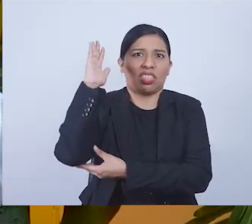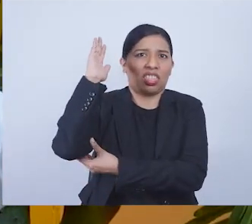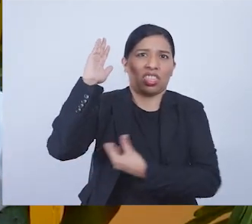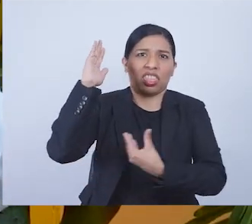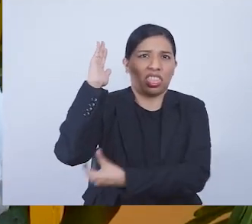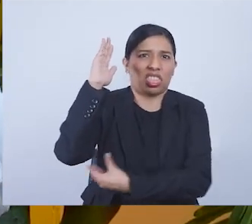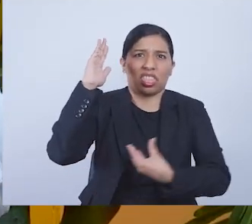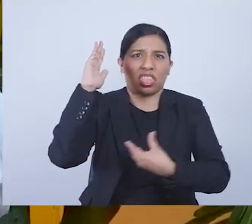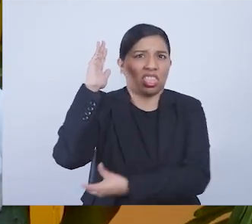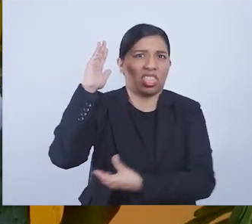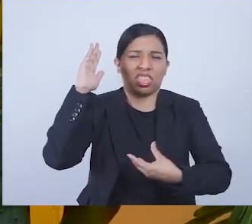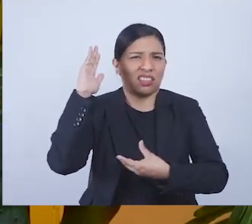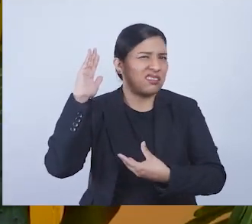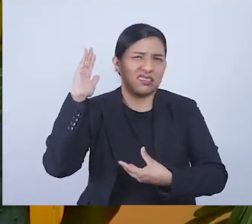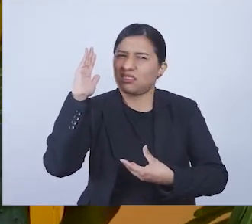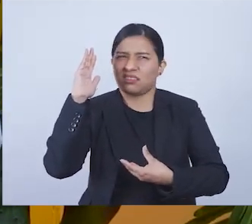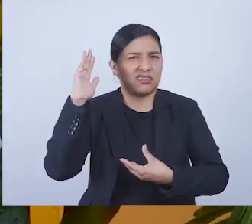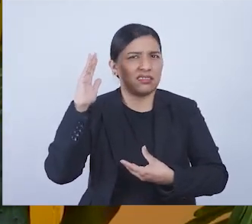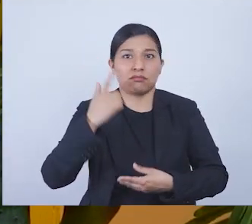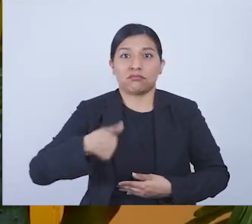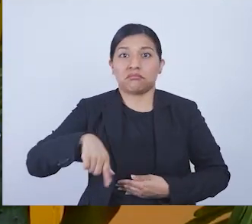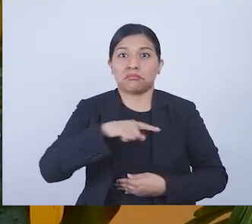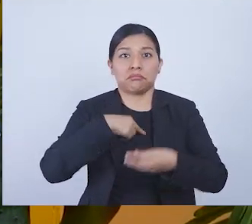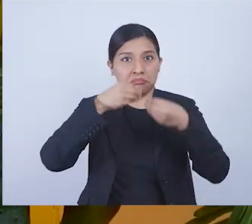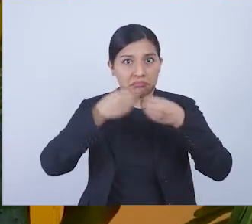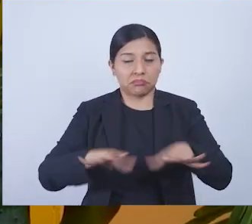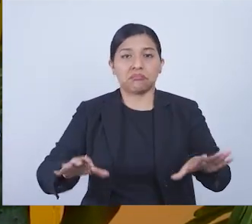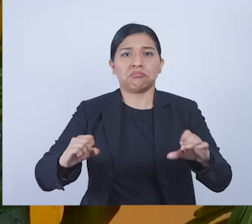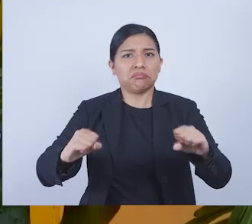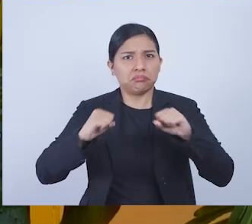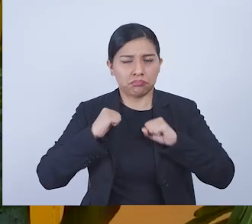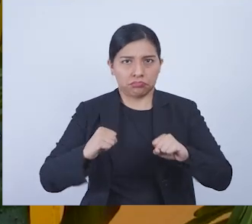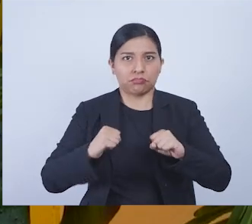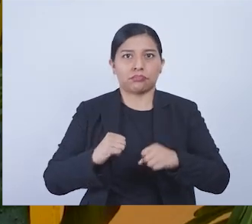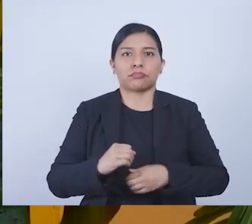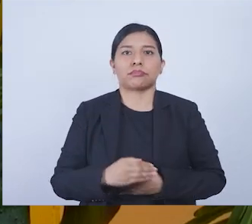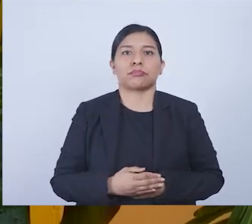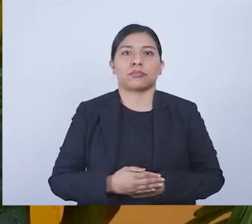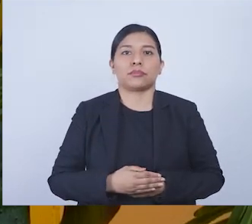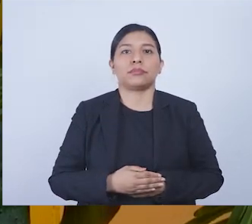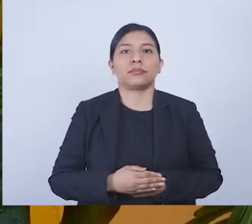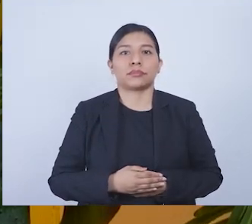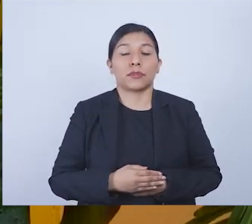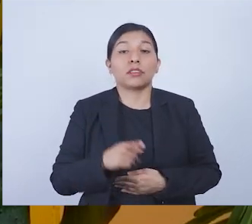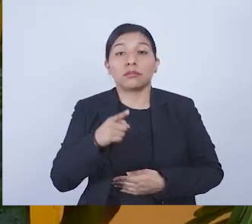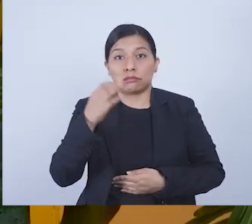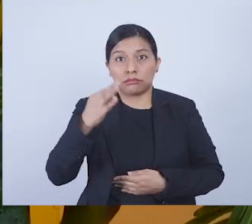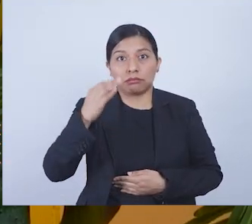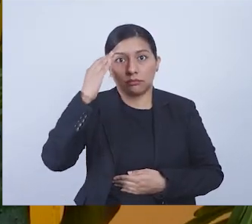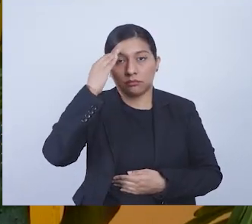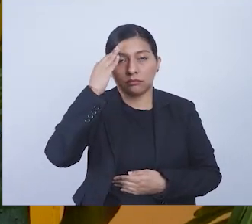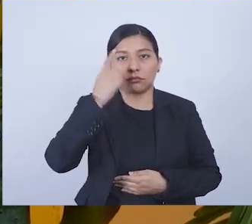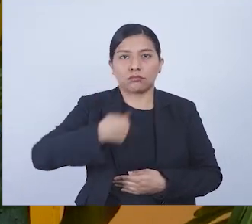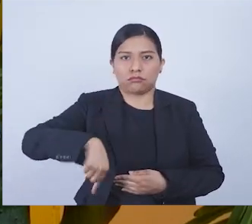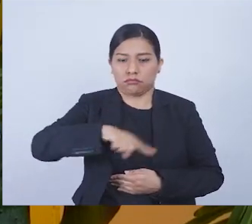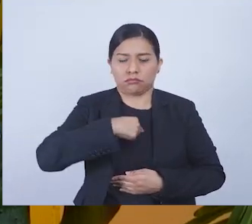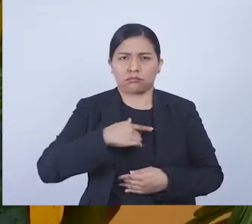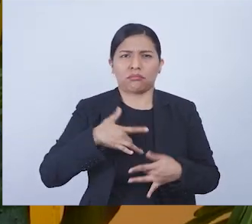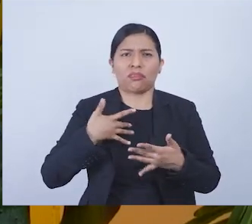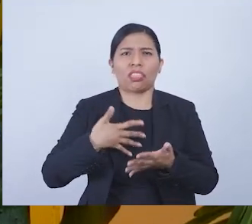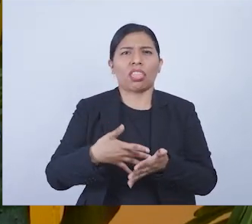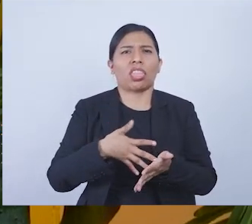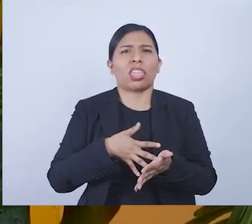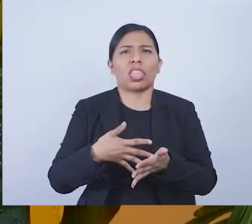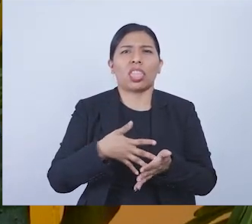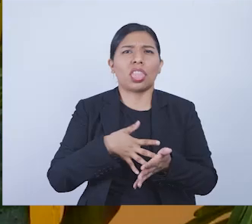esto, sino que pierdo fuerza, que es una de las 4 cualidades físicas. Si pierdo fuerza, mi metabolismo se